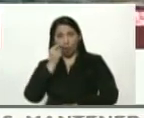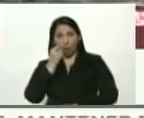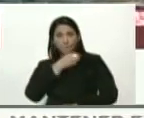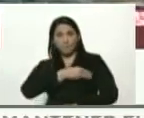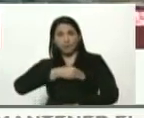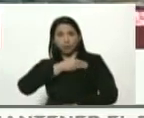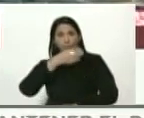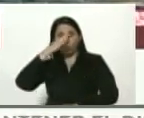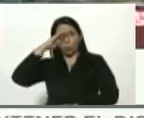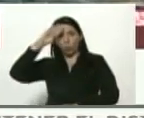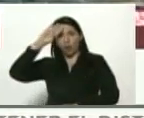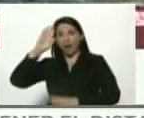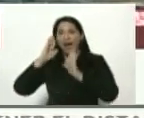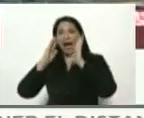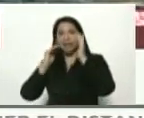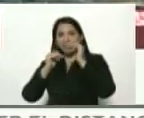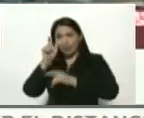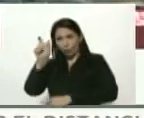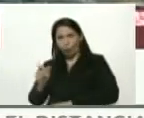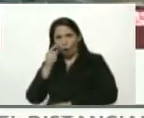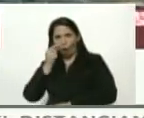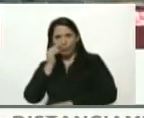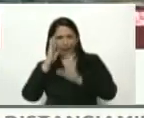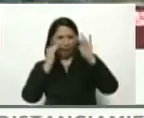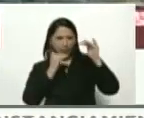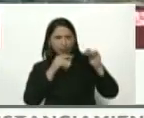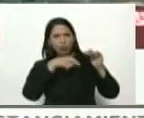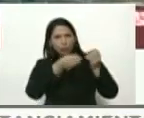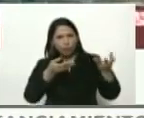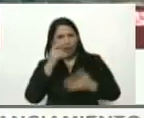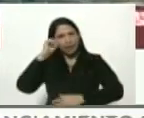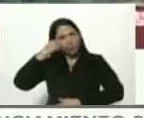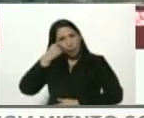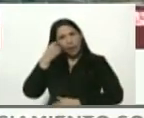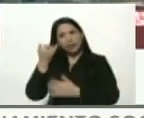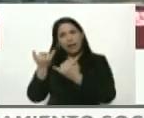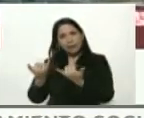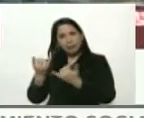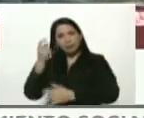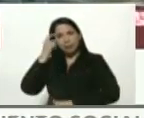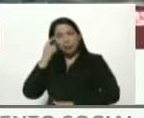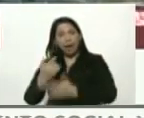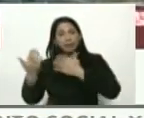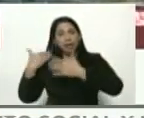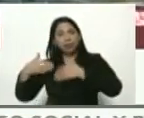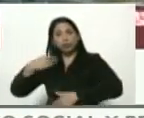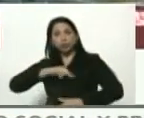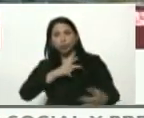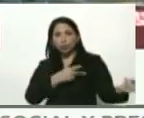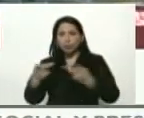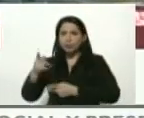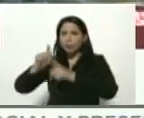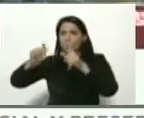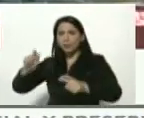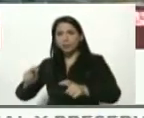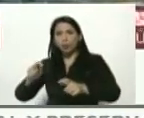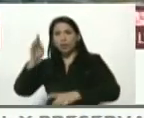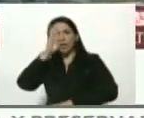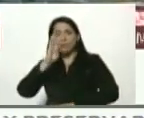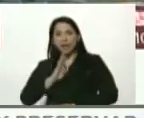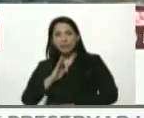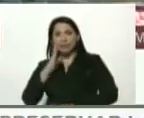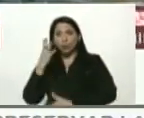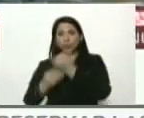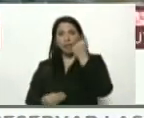cubana estuvo atendiendo, si ustedes recuerdan, en los días recientes recibimos unos connacionales de Brasil